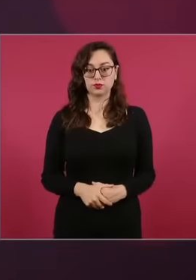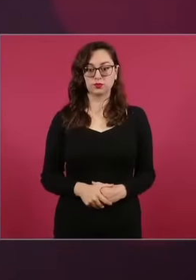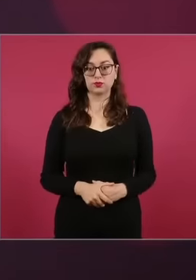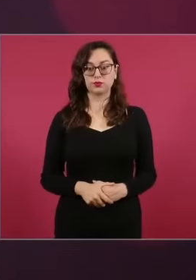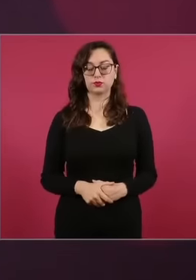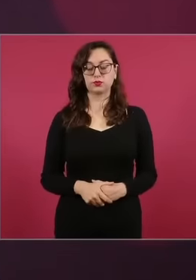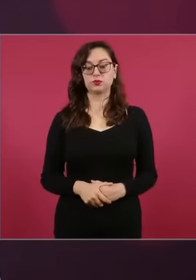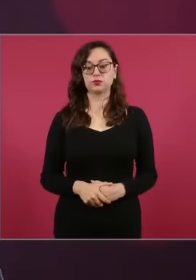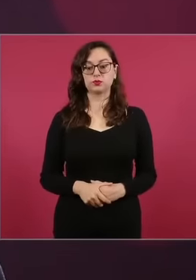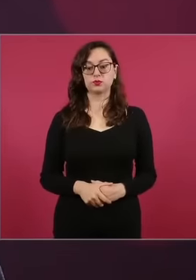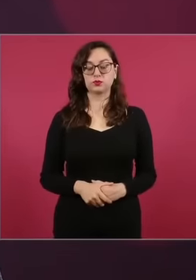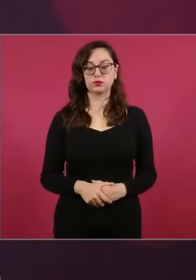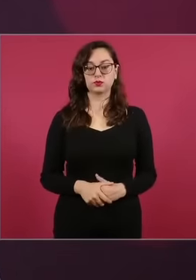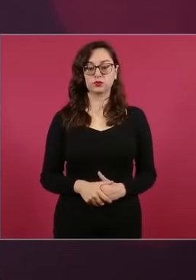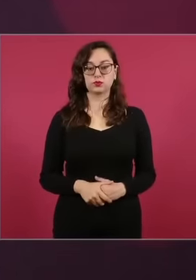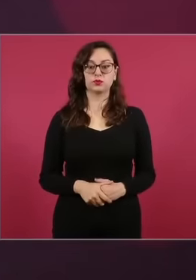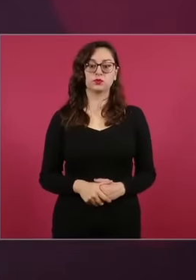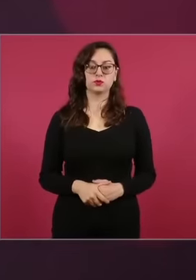Ahora,